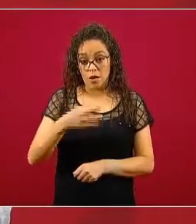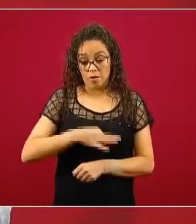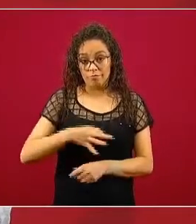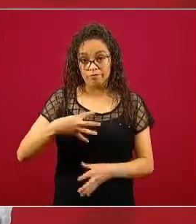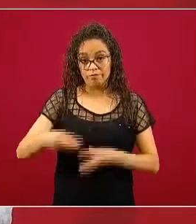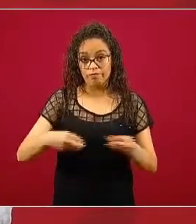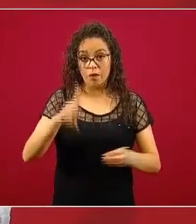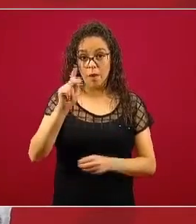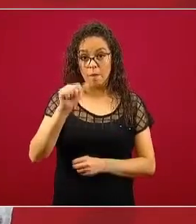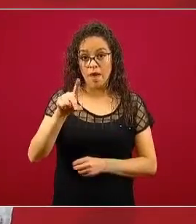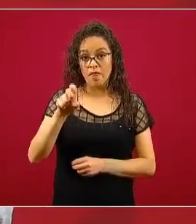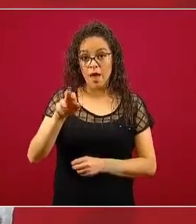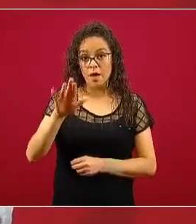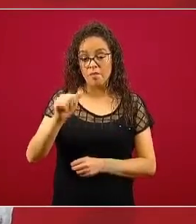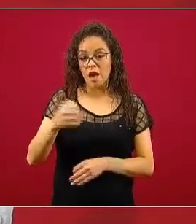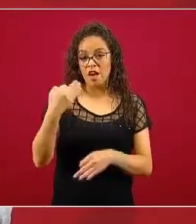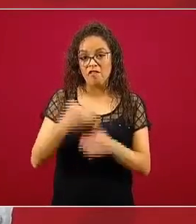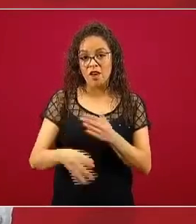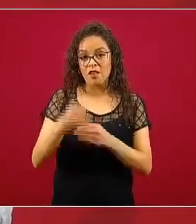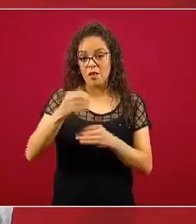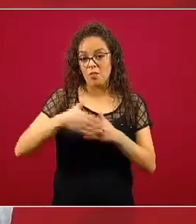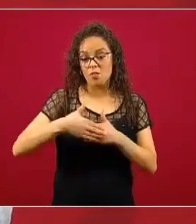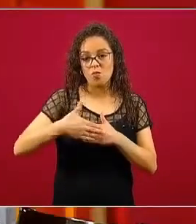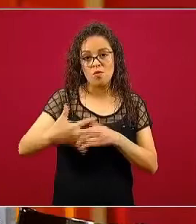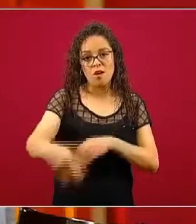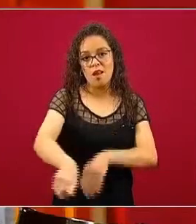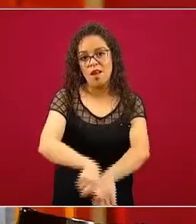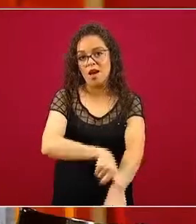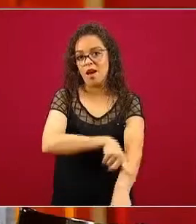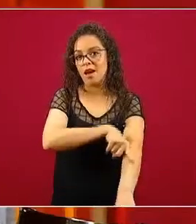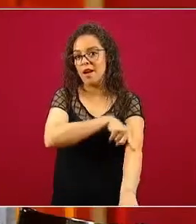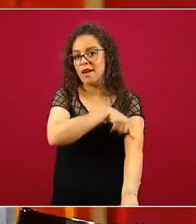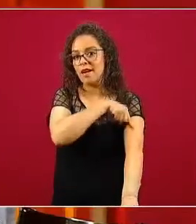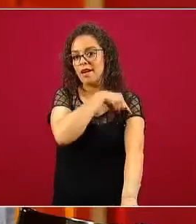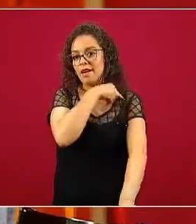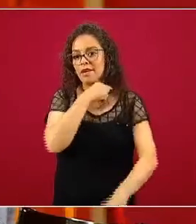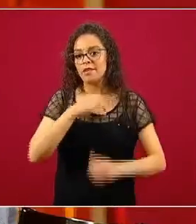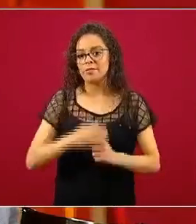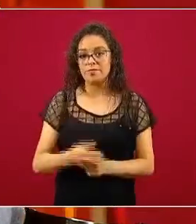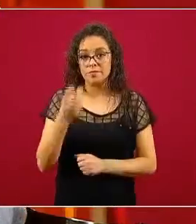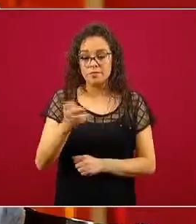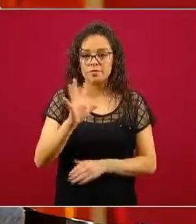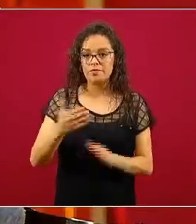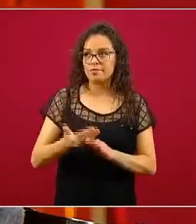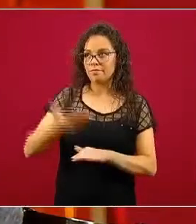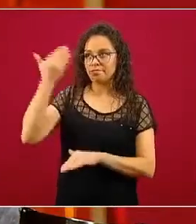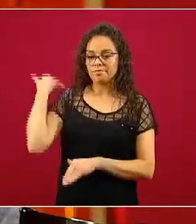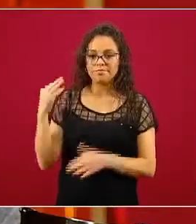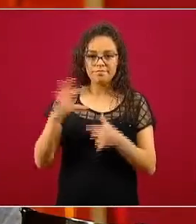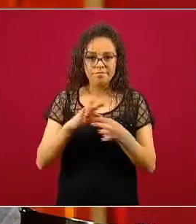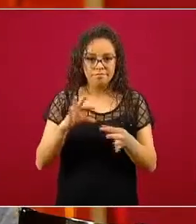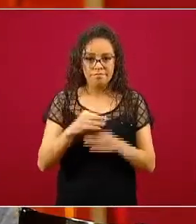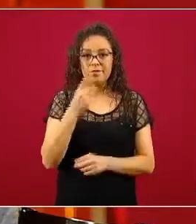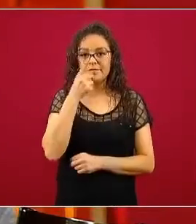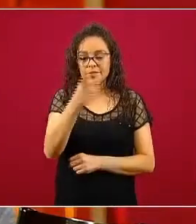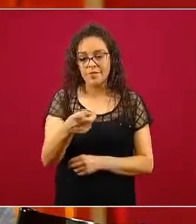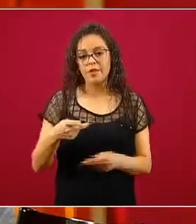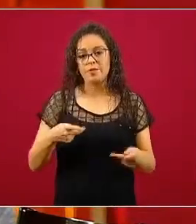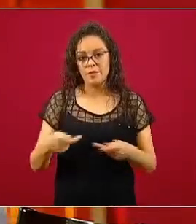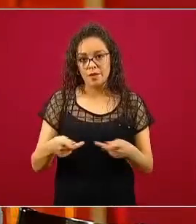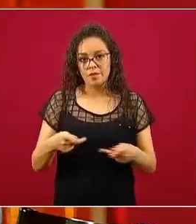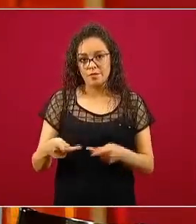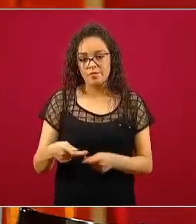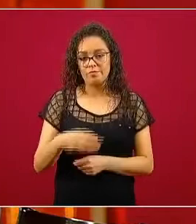Estas mismas palabras las usamos hace varios meses, antes de tener el primer caso en México, y dijimos: preparémonos para una epidemia